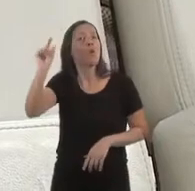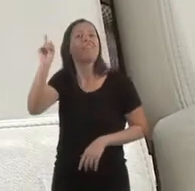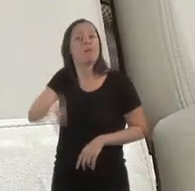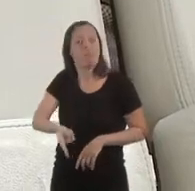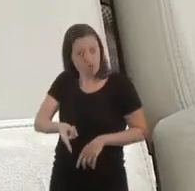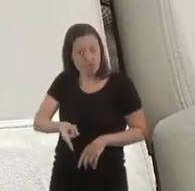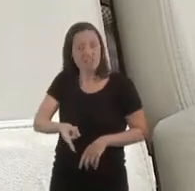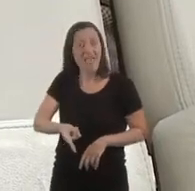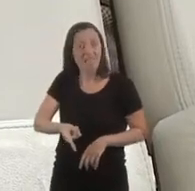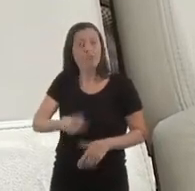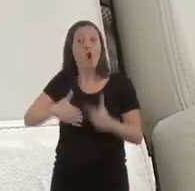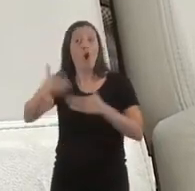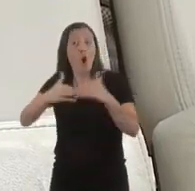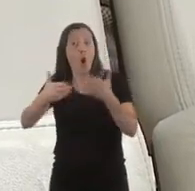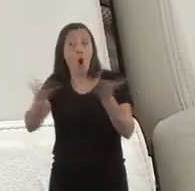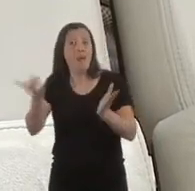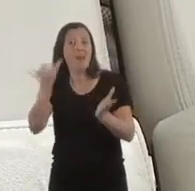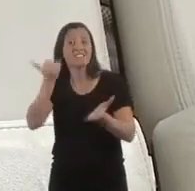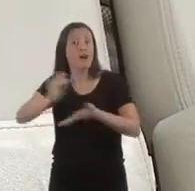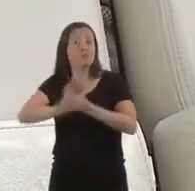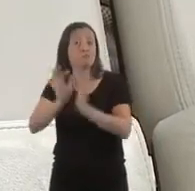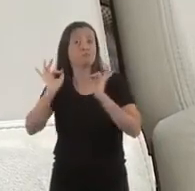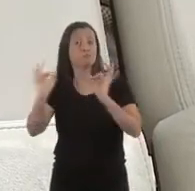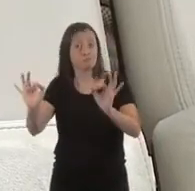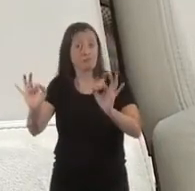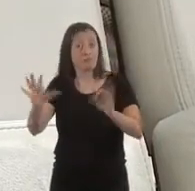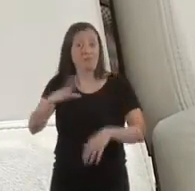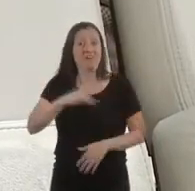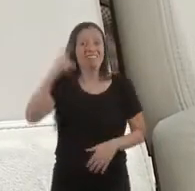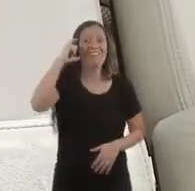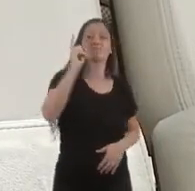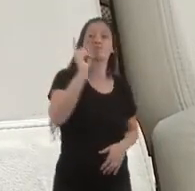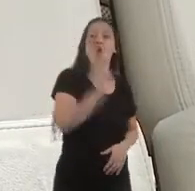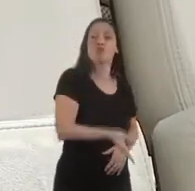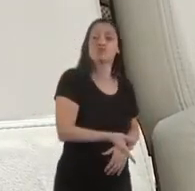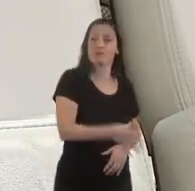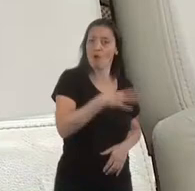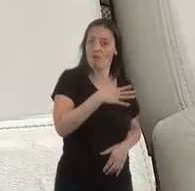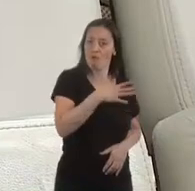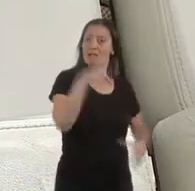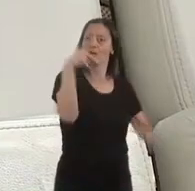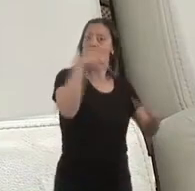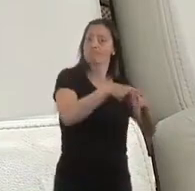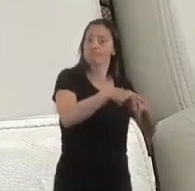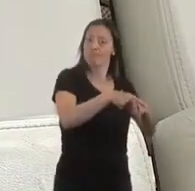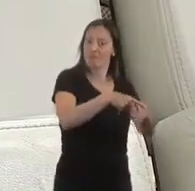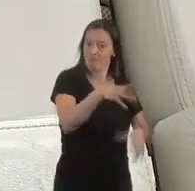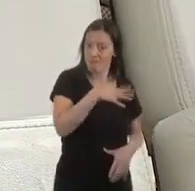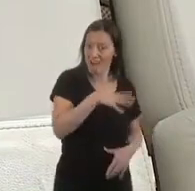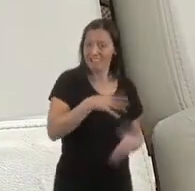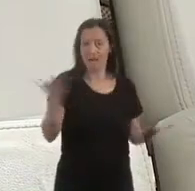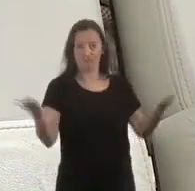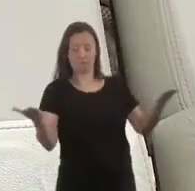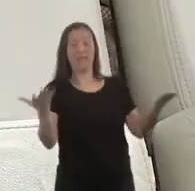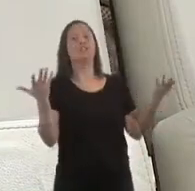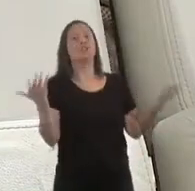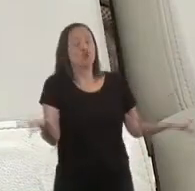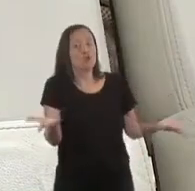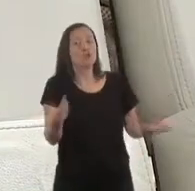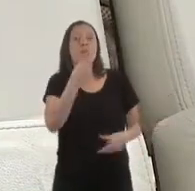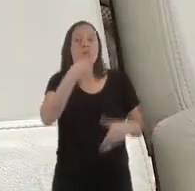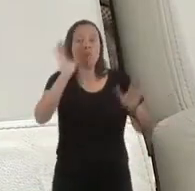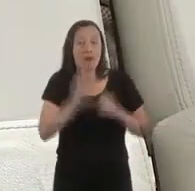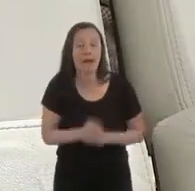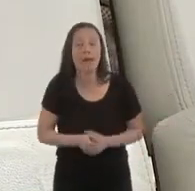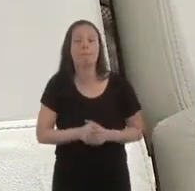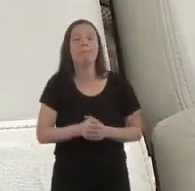de finalizadas? Resta un 10 nada más, 10%. El criterio de obras como por ejemplo